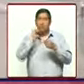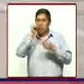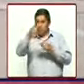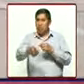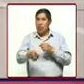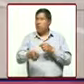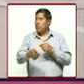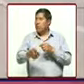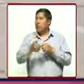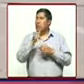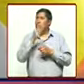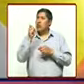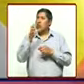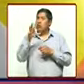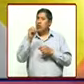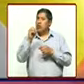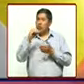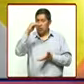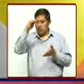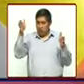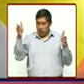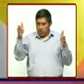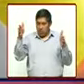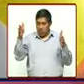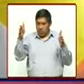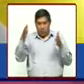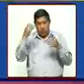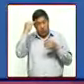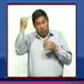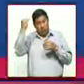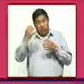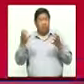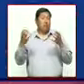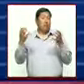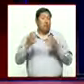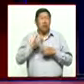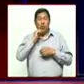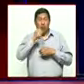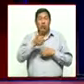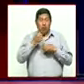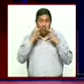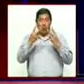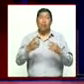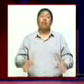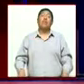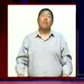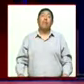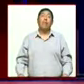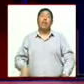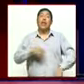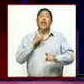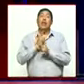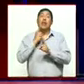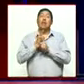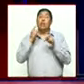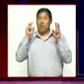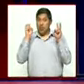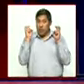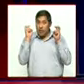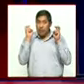de mañana 150 cajas que vamos a poner en operación desde mañana desde Santa Cruz. Justamente sobre el